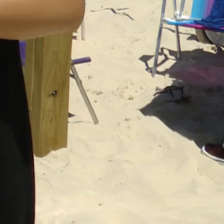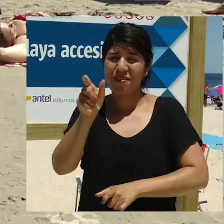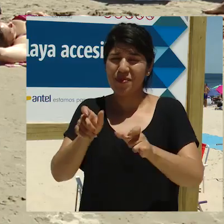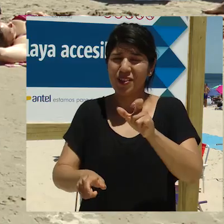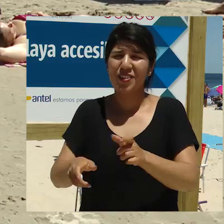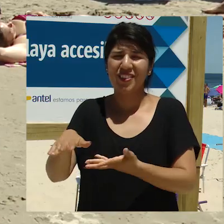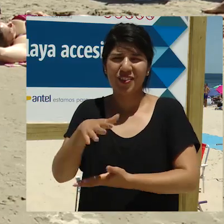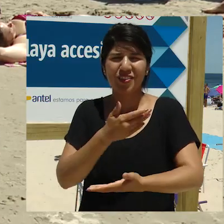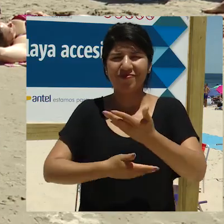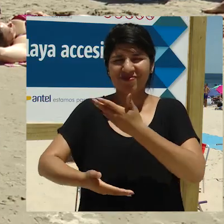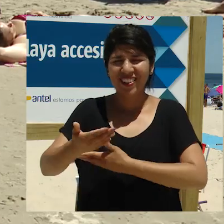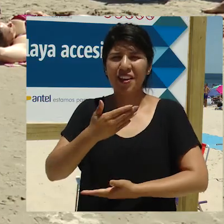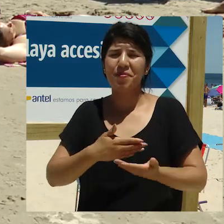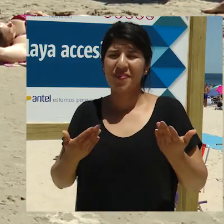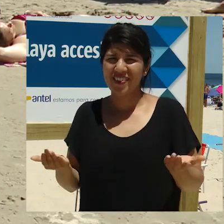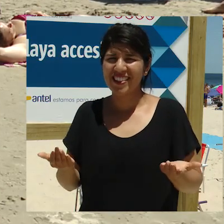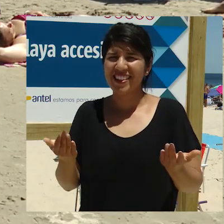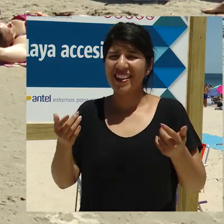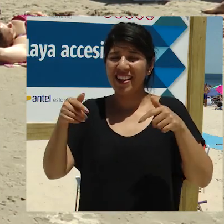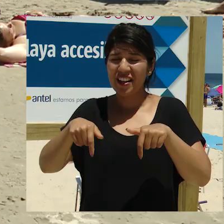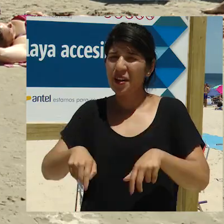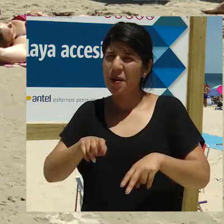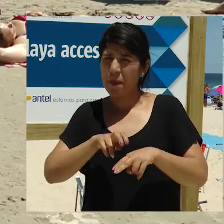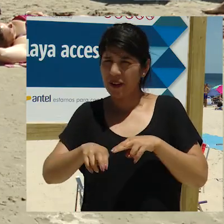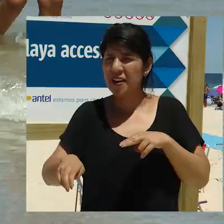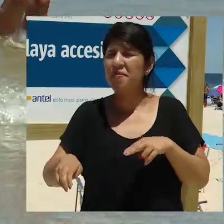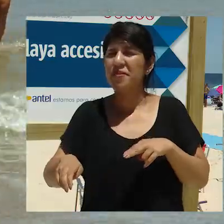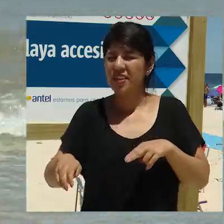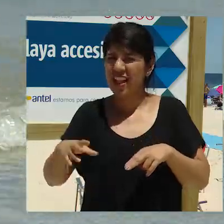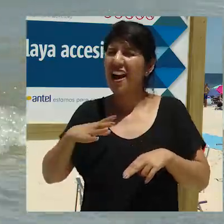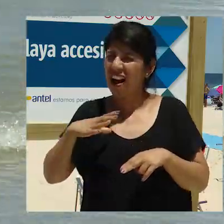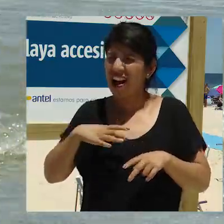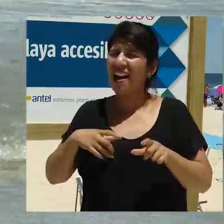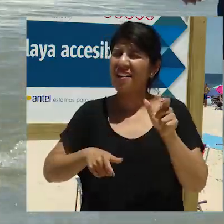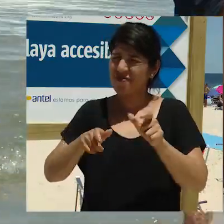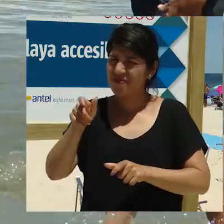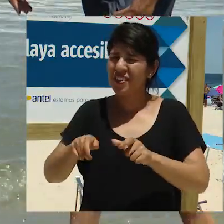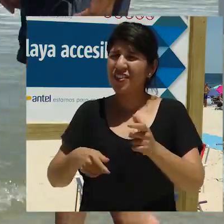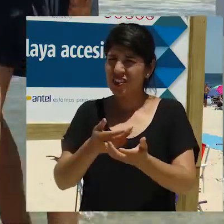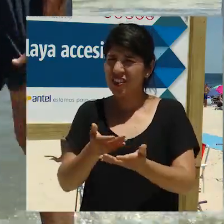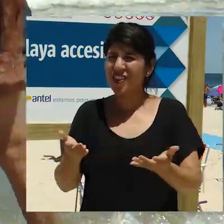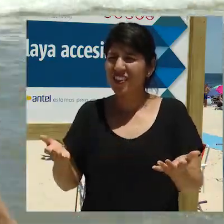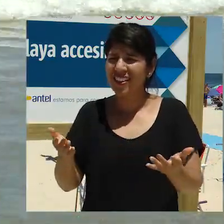de discapacidad, con la cual en Piriápolis hay mucha gente